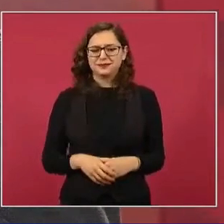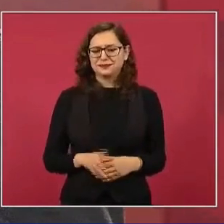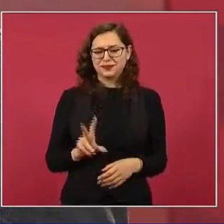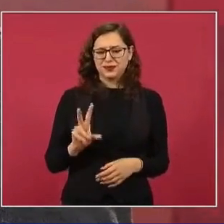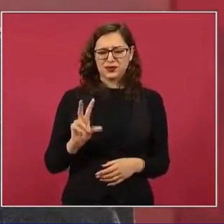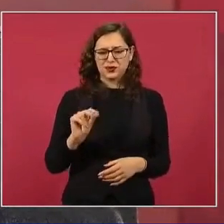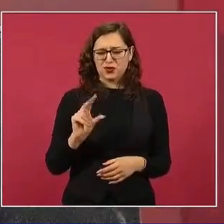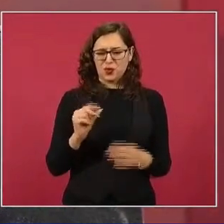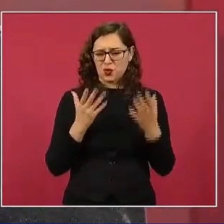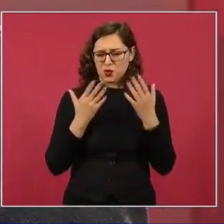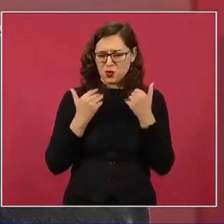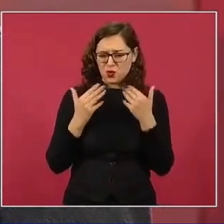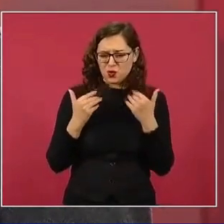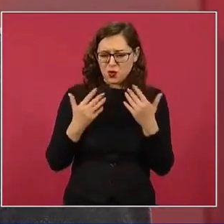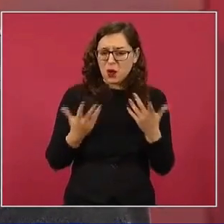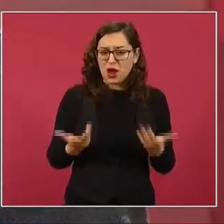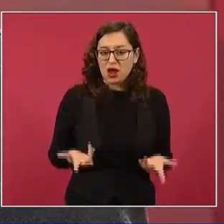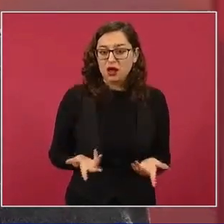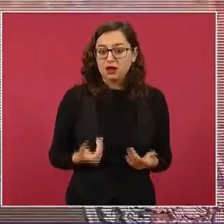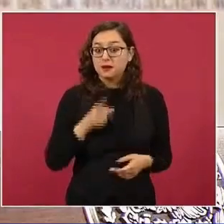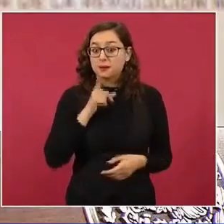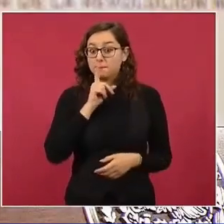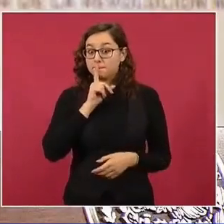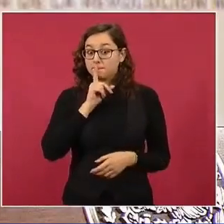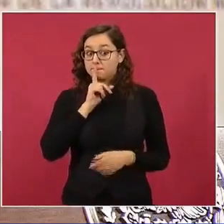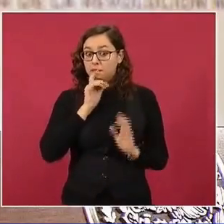o vedado.